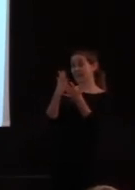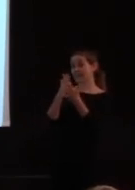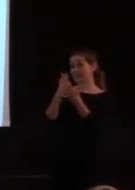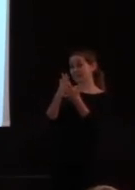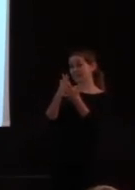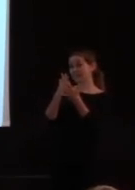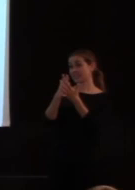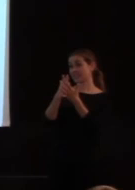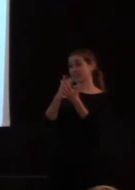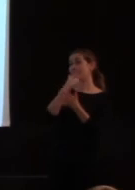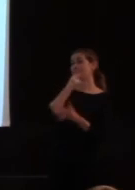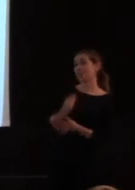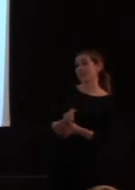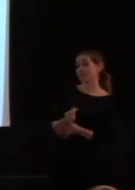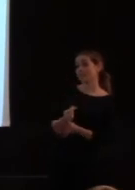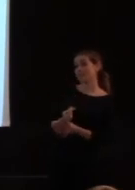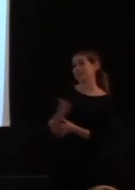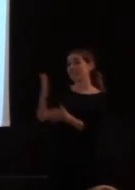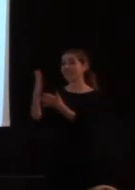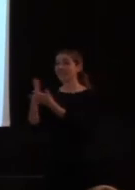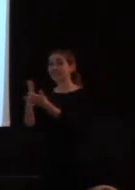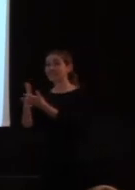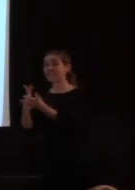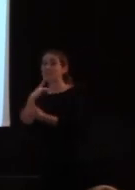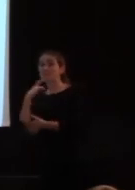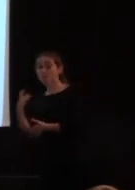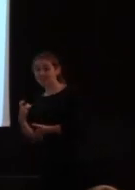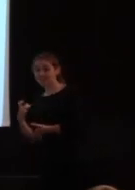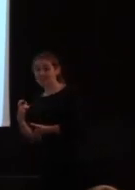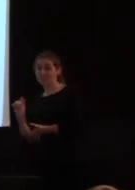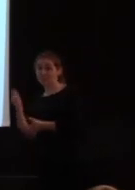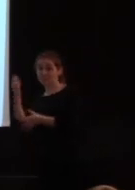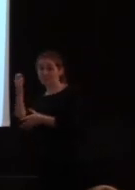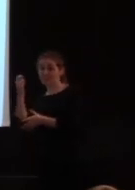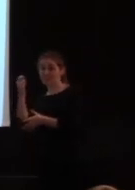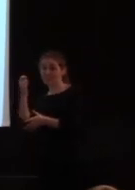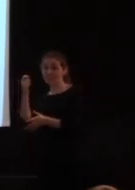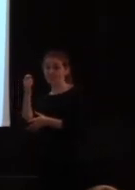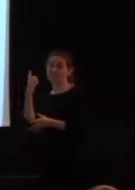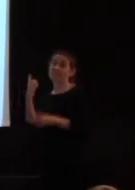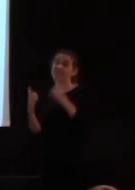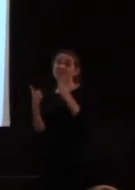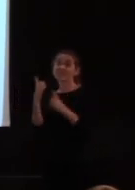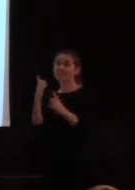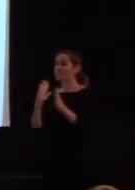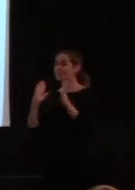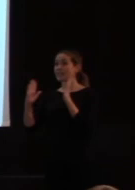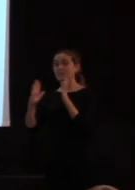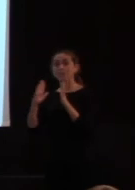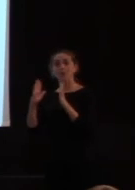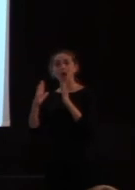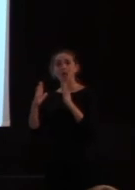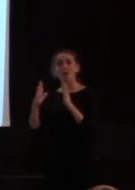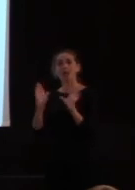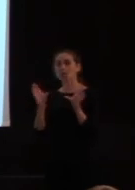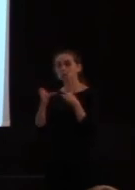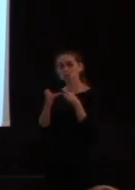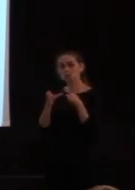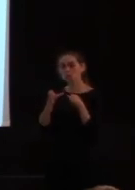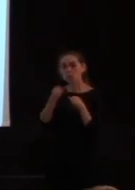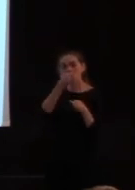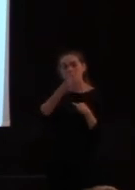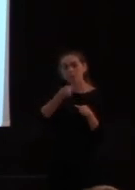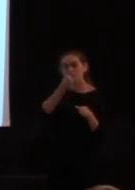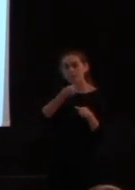fácil y hay clases que nos es más difícil. Y por eso pasamos como temporadas con los grupos, temporadas que todo va bien y temporadas